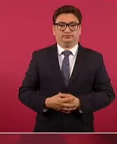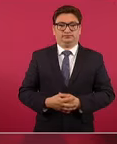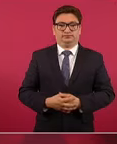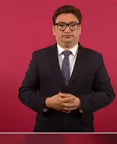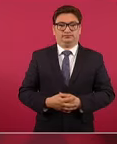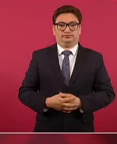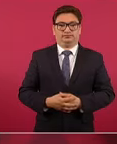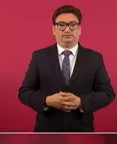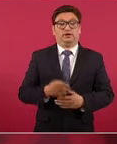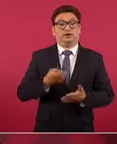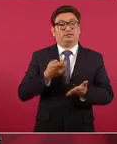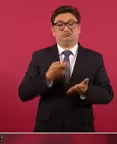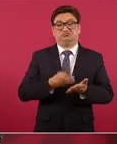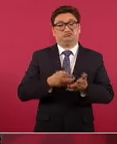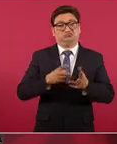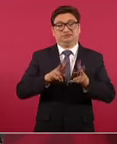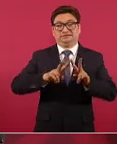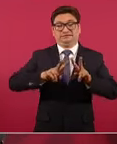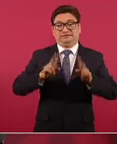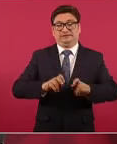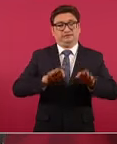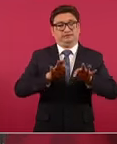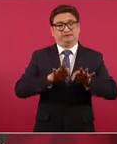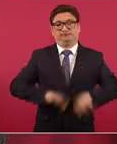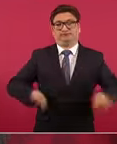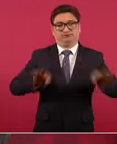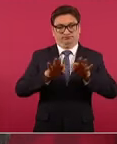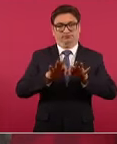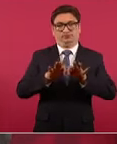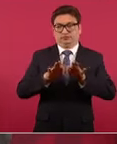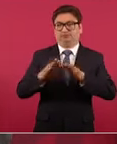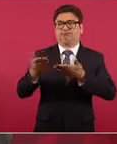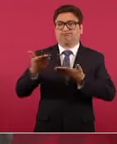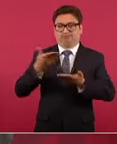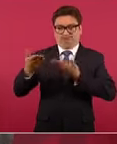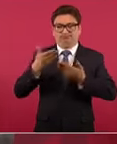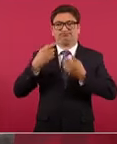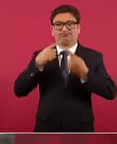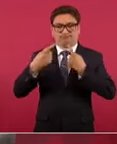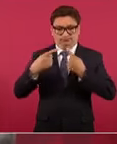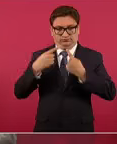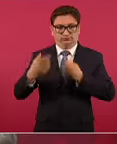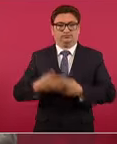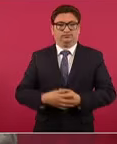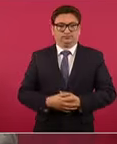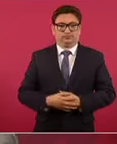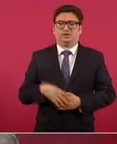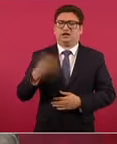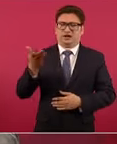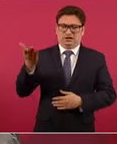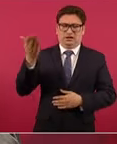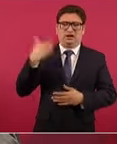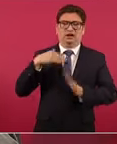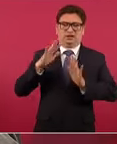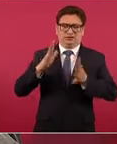usted más básico a tratar ya hemos venido planteando